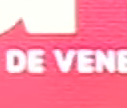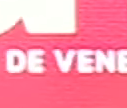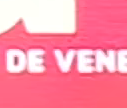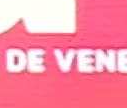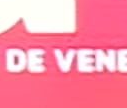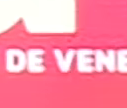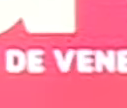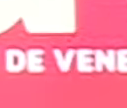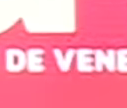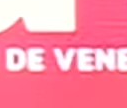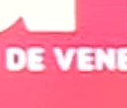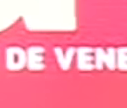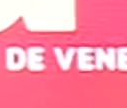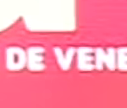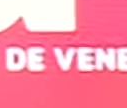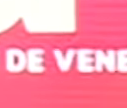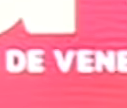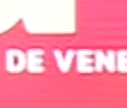¿Le creemos eso?